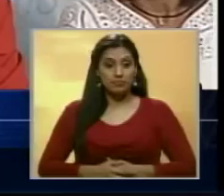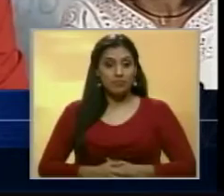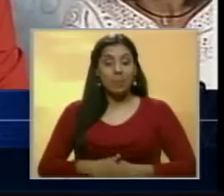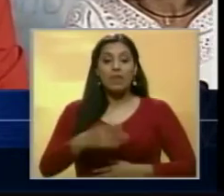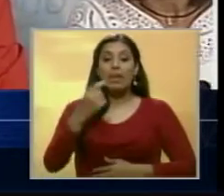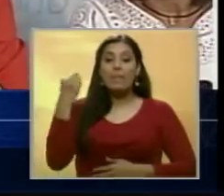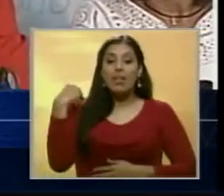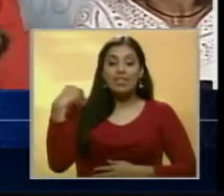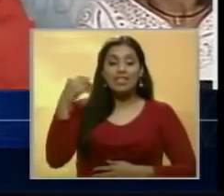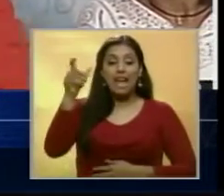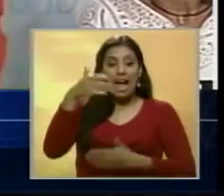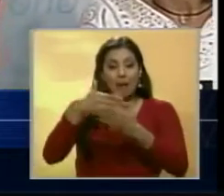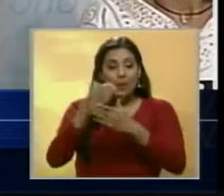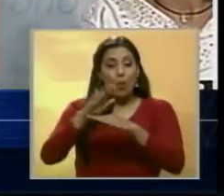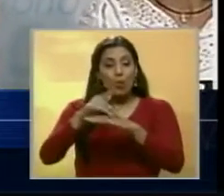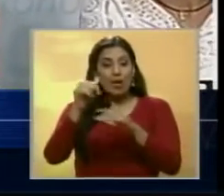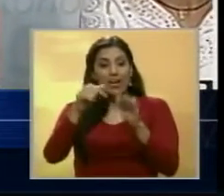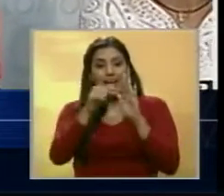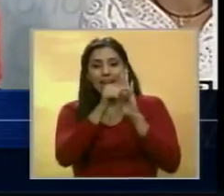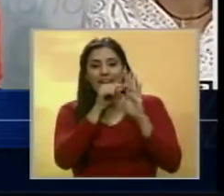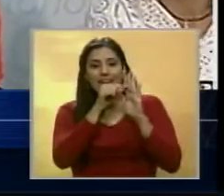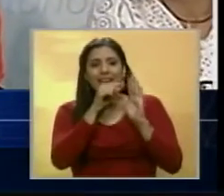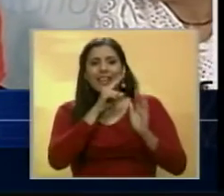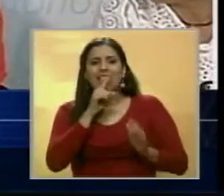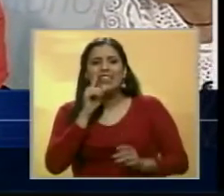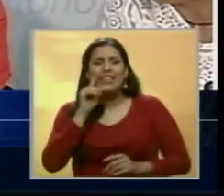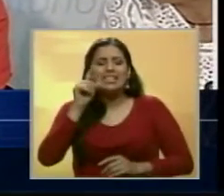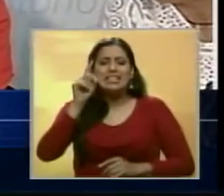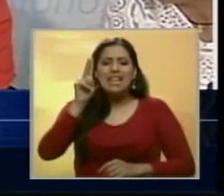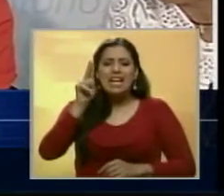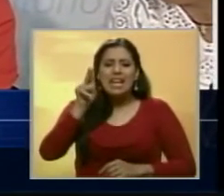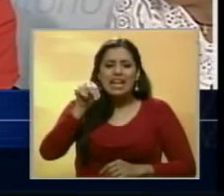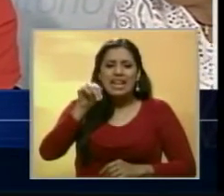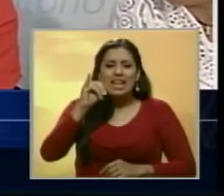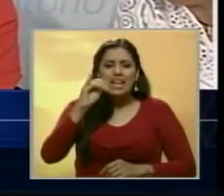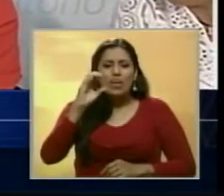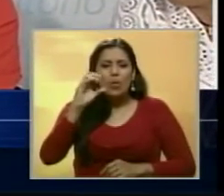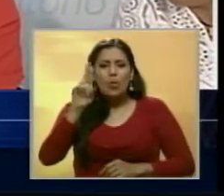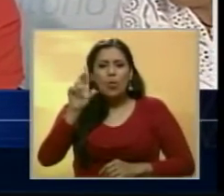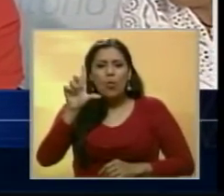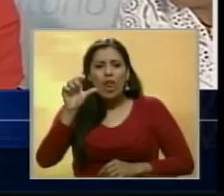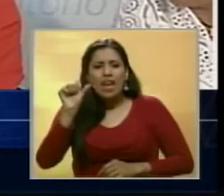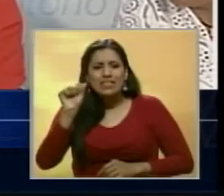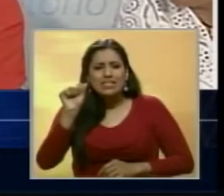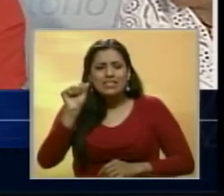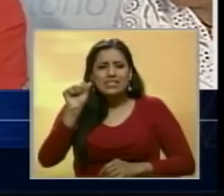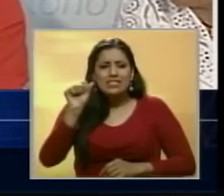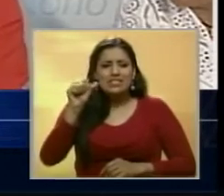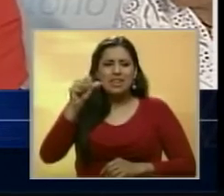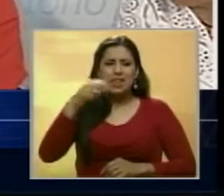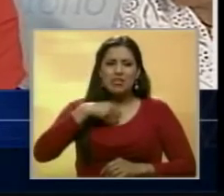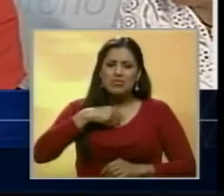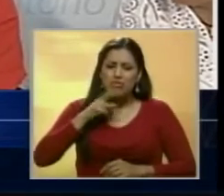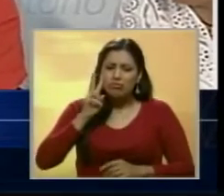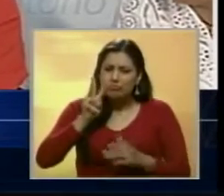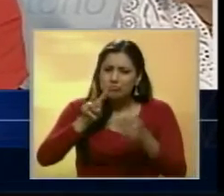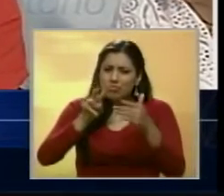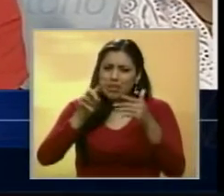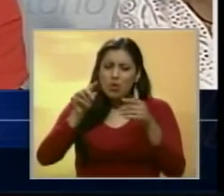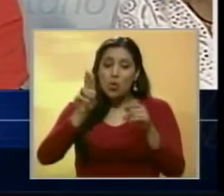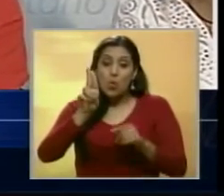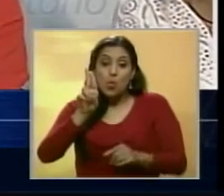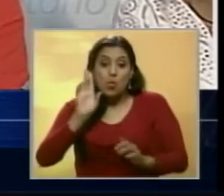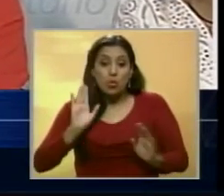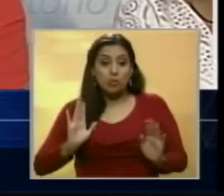me decía Juan Carlos, porque es que aquí dice Nicolás Maduro Moros, que yo leo una